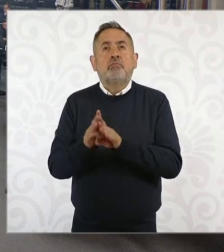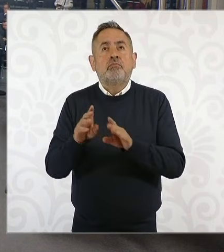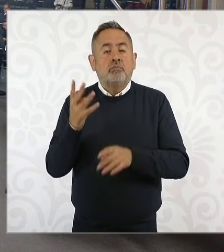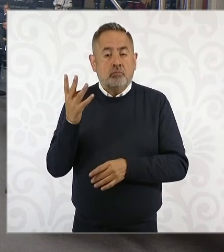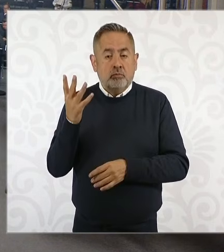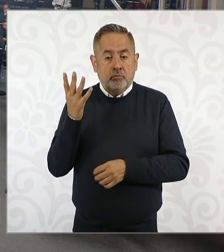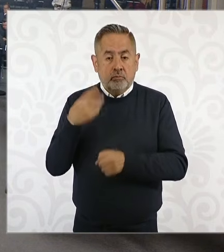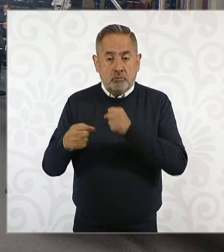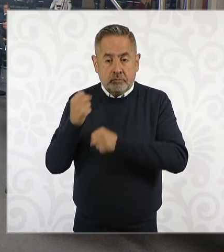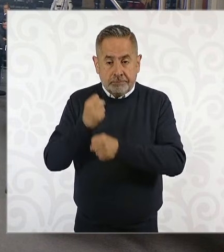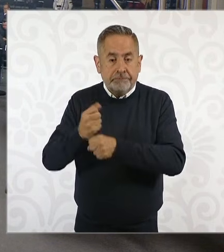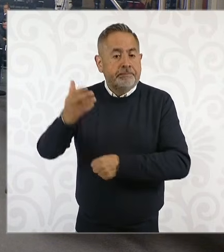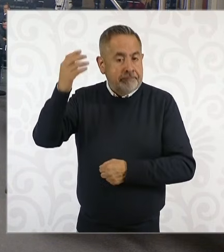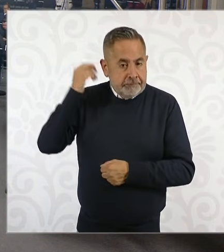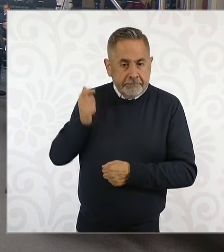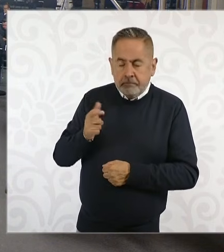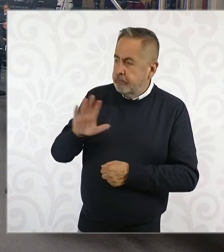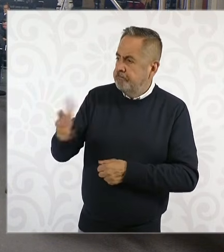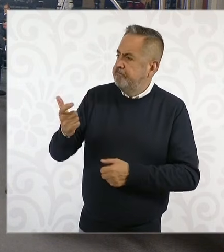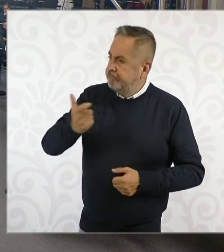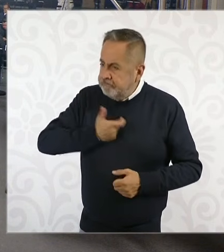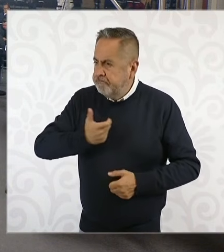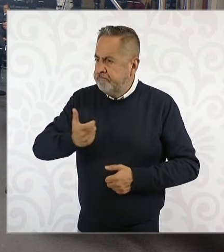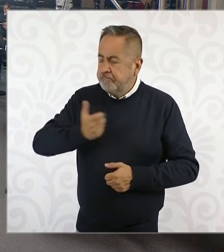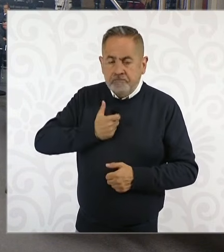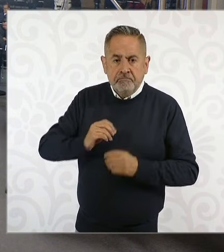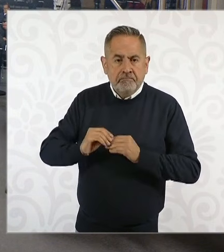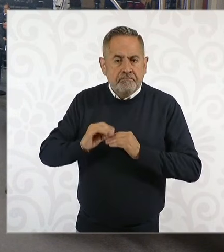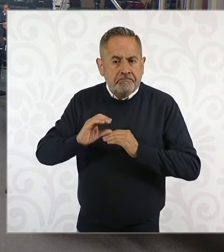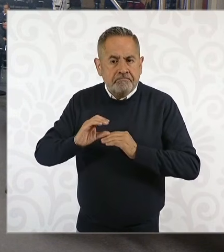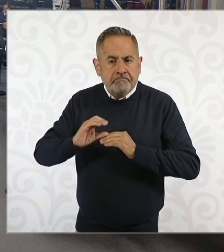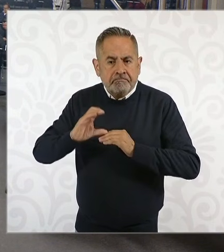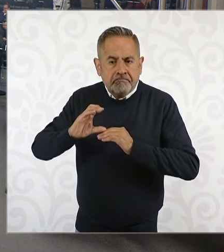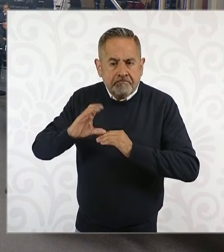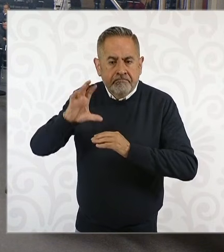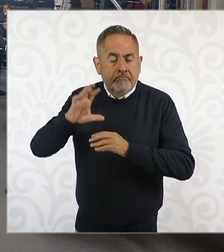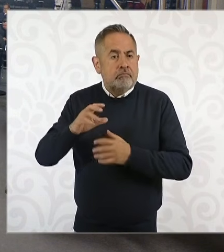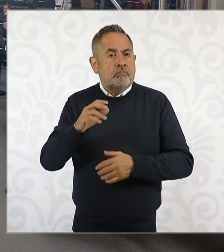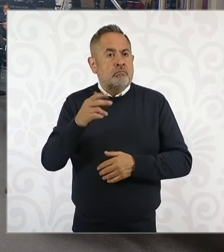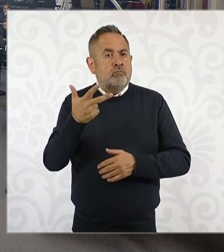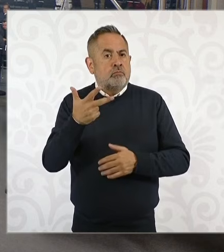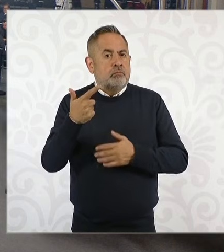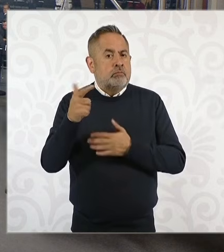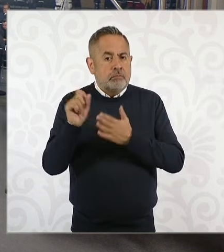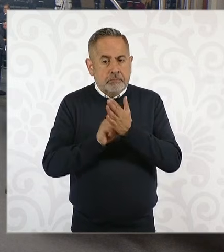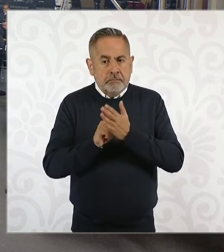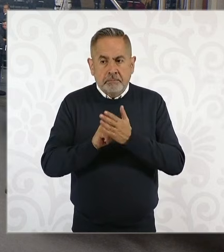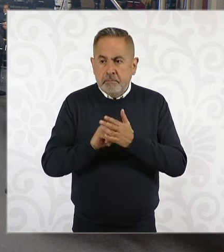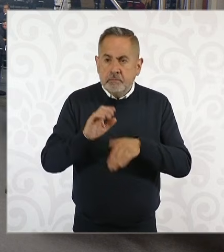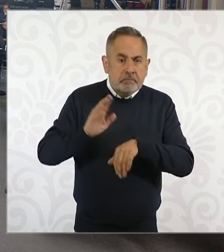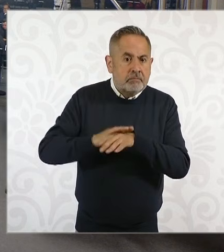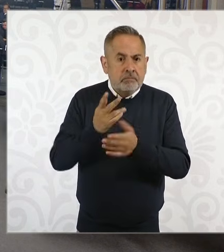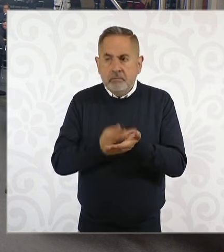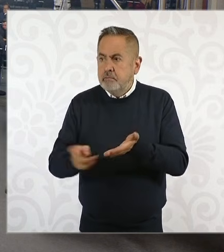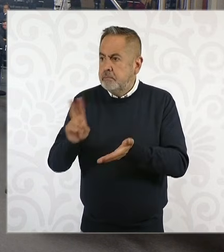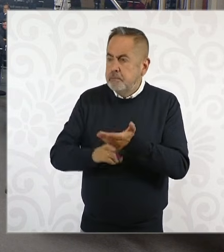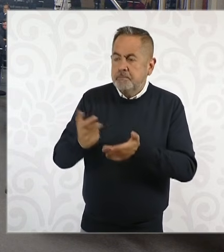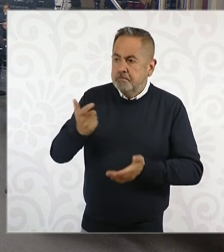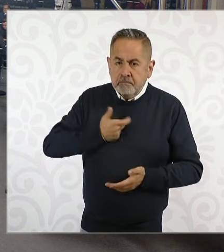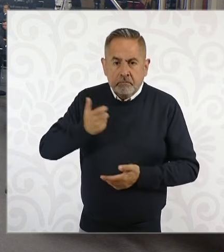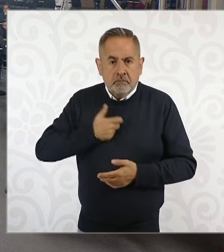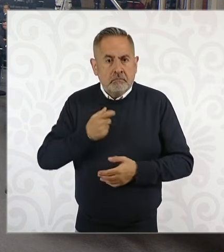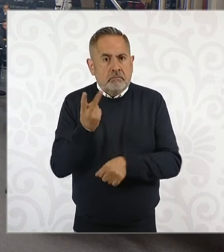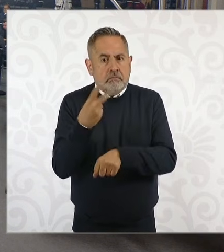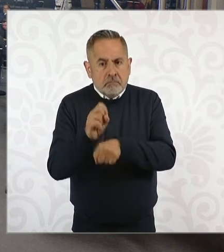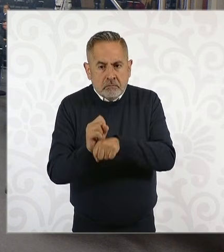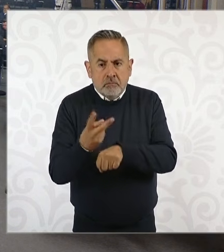4 años y han ido aumentando periódicamente, pasando de 8 o 6 meses a 2. Ahora sucede cada 2